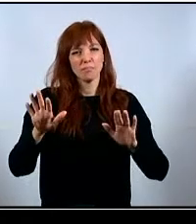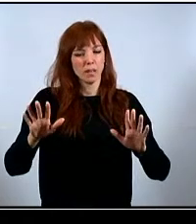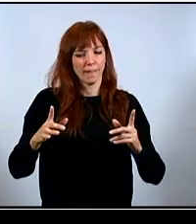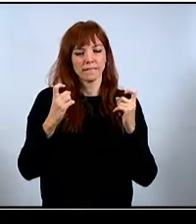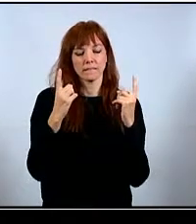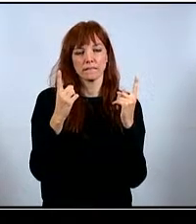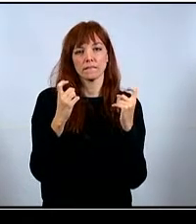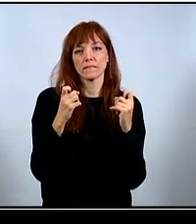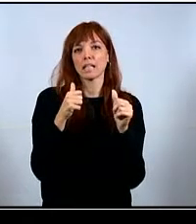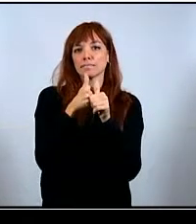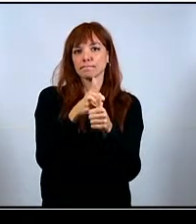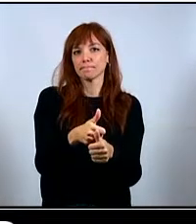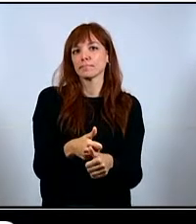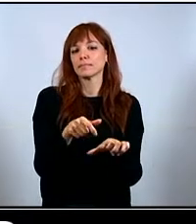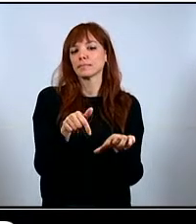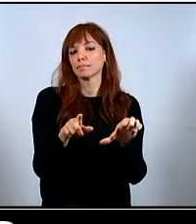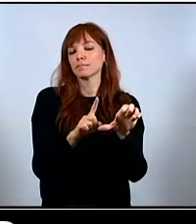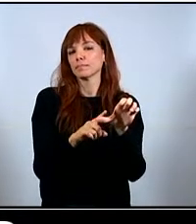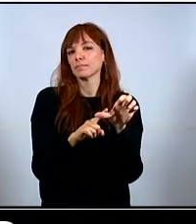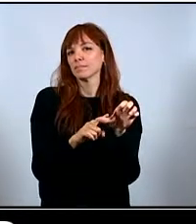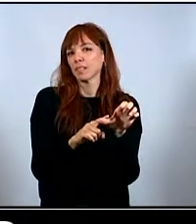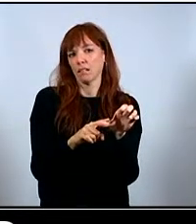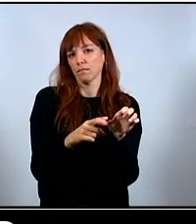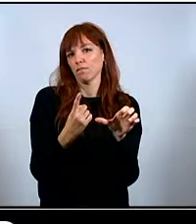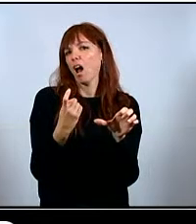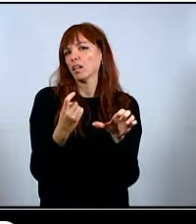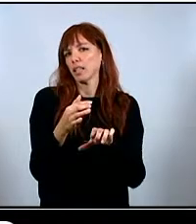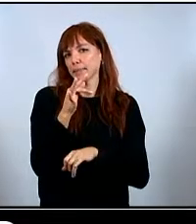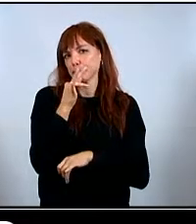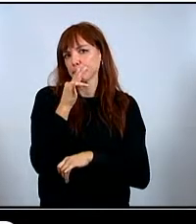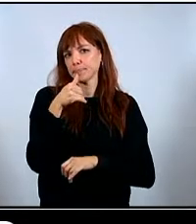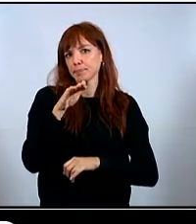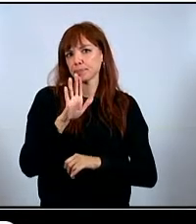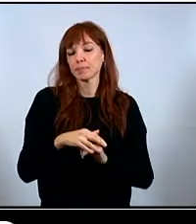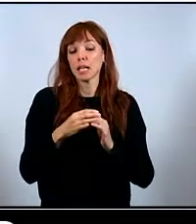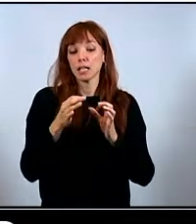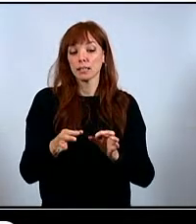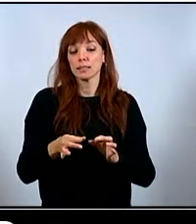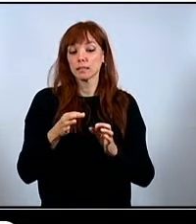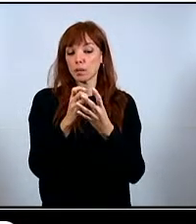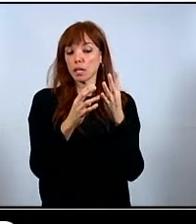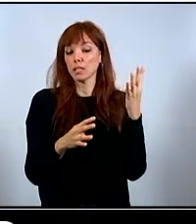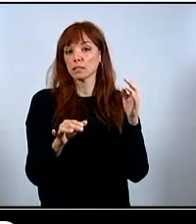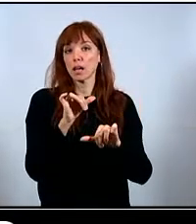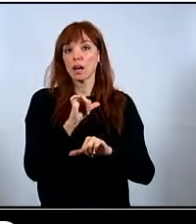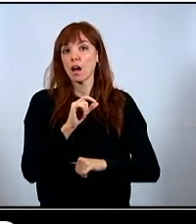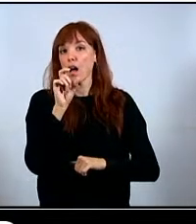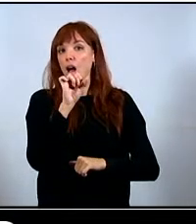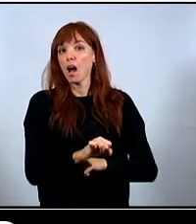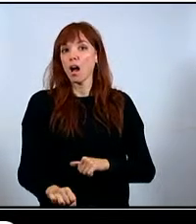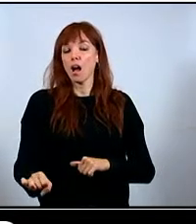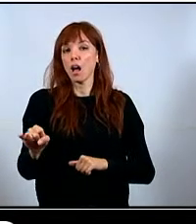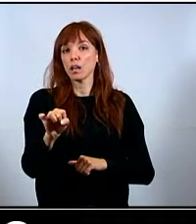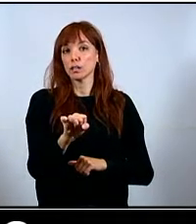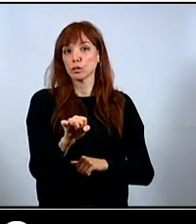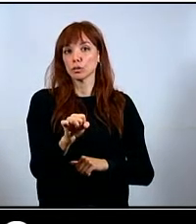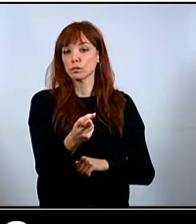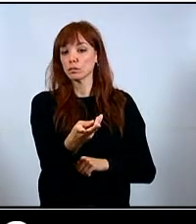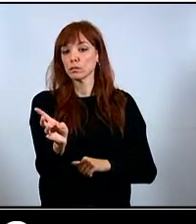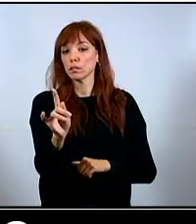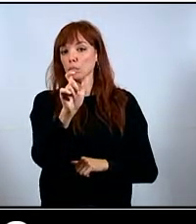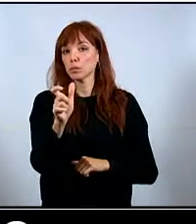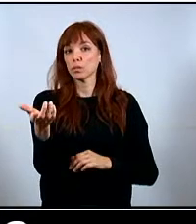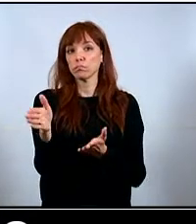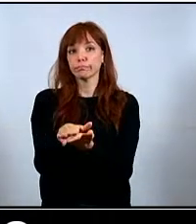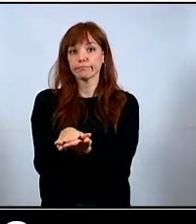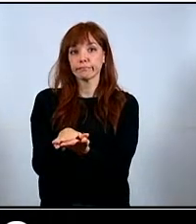de la dependencia de Extremadura. Siempre hay las listas de espera son de años y hay muchas personas que fallecen sin haber